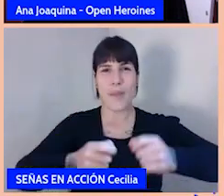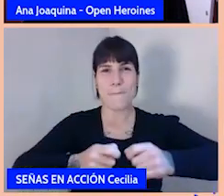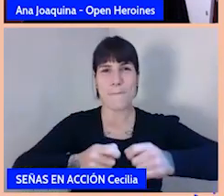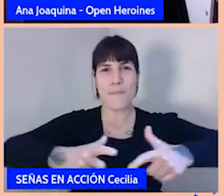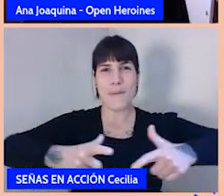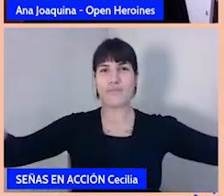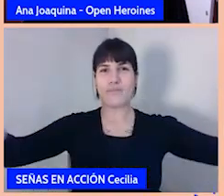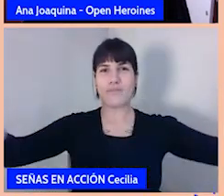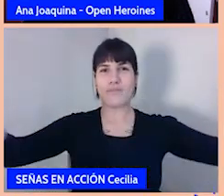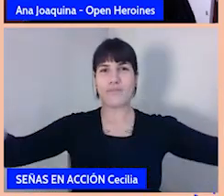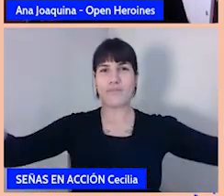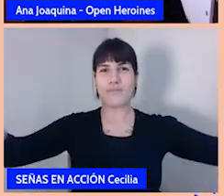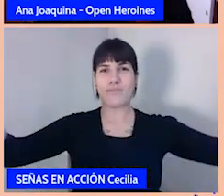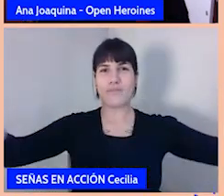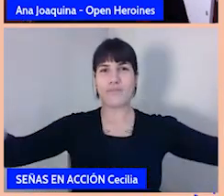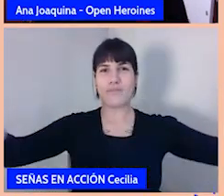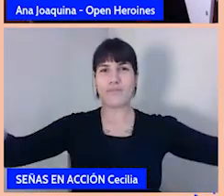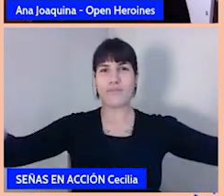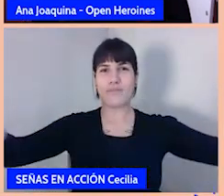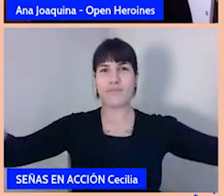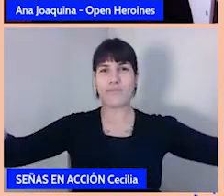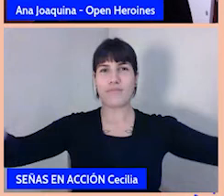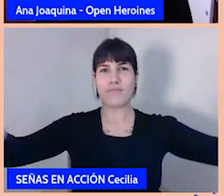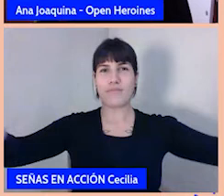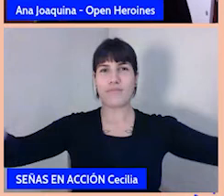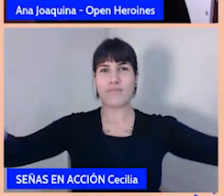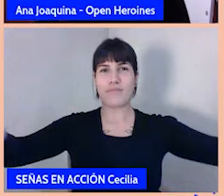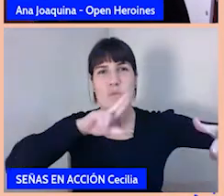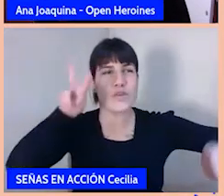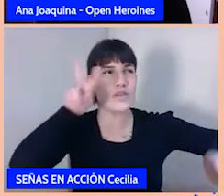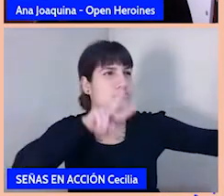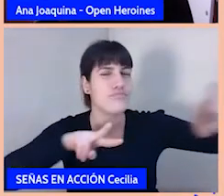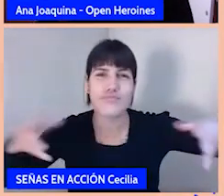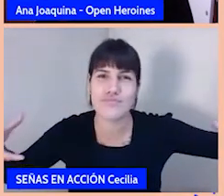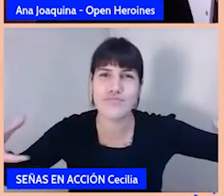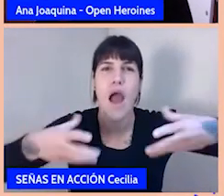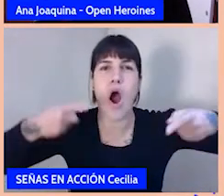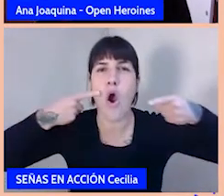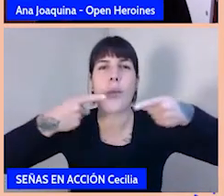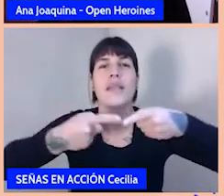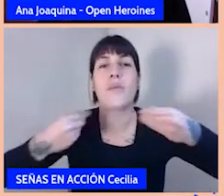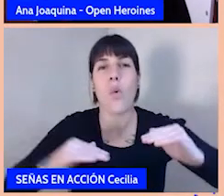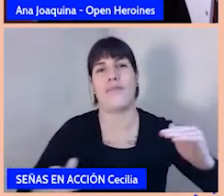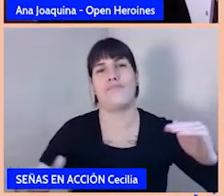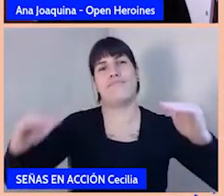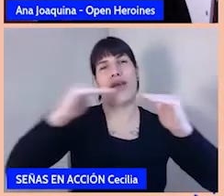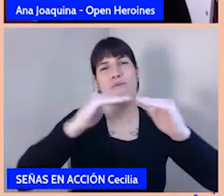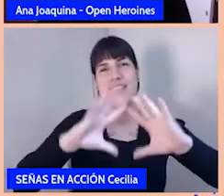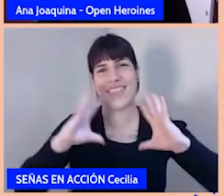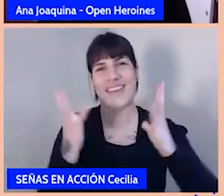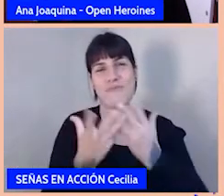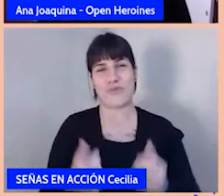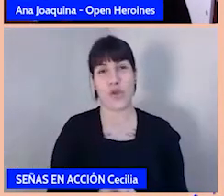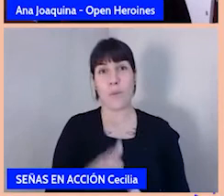En todos estos espacios y ámbitos en la búsqueda de un mundo más igualitario. Me parece que estas comunidades son